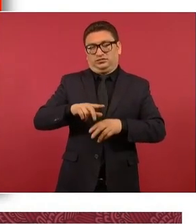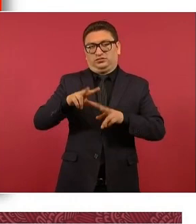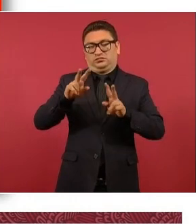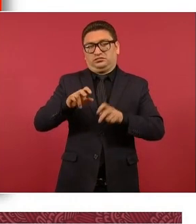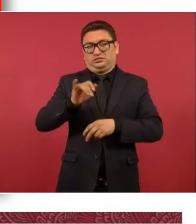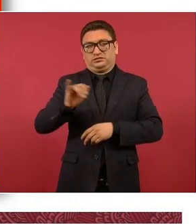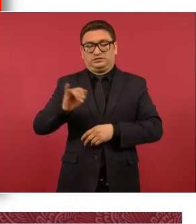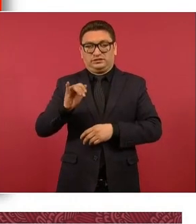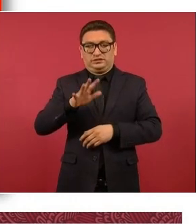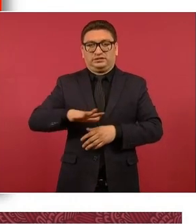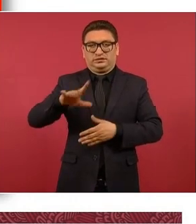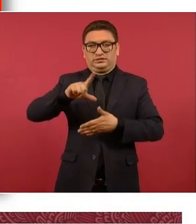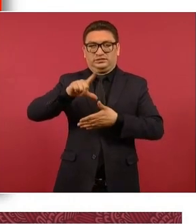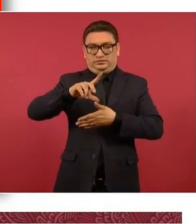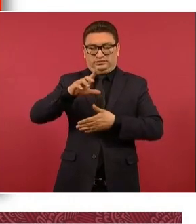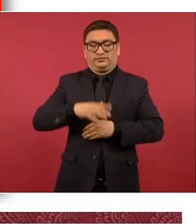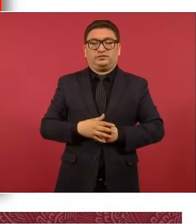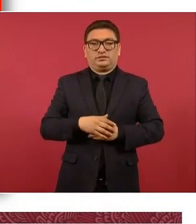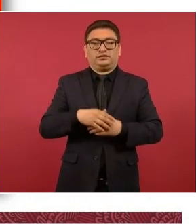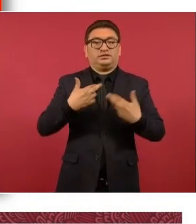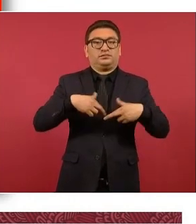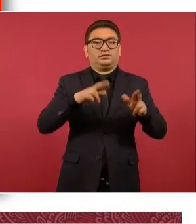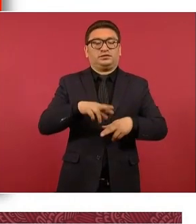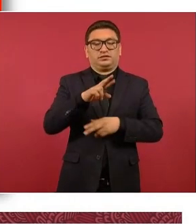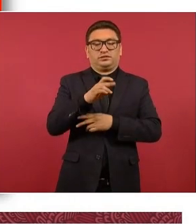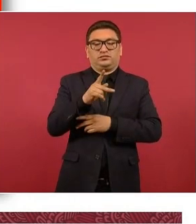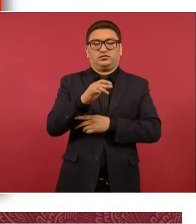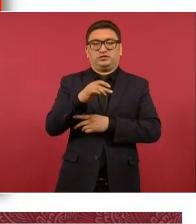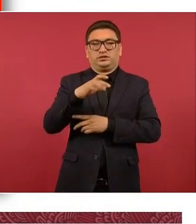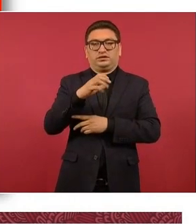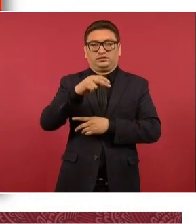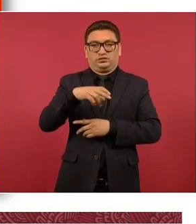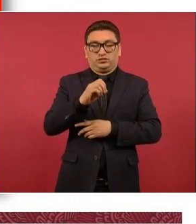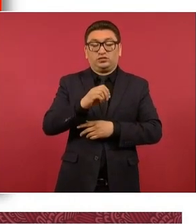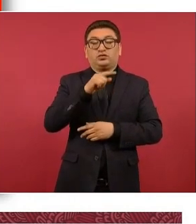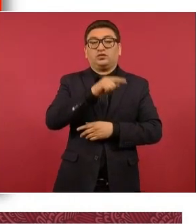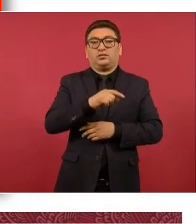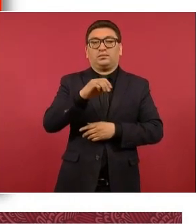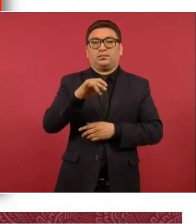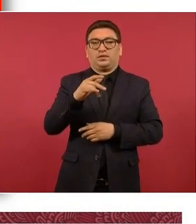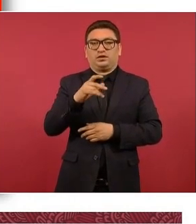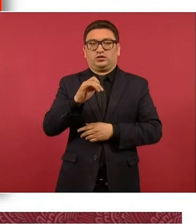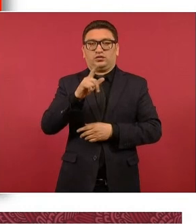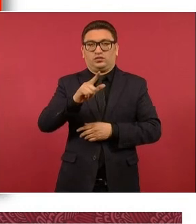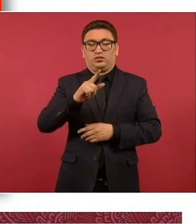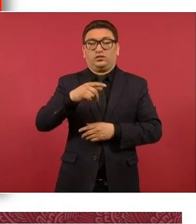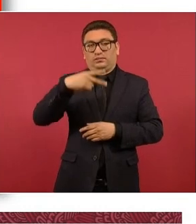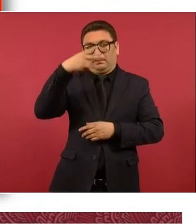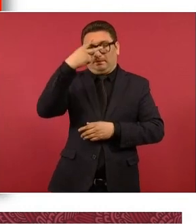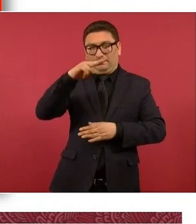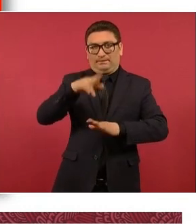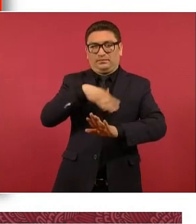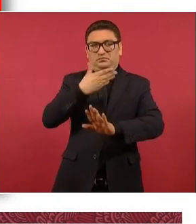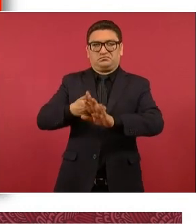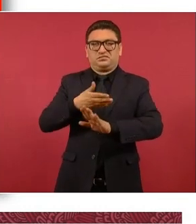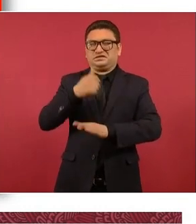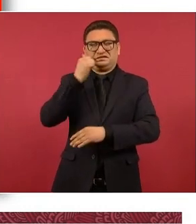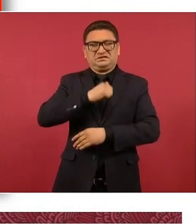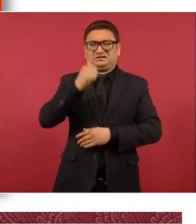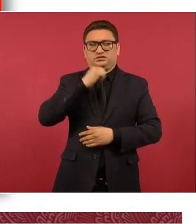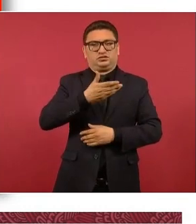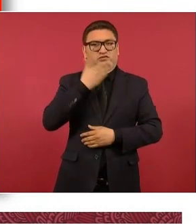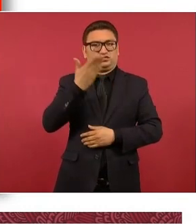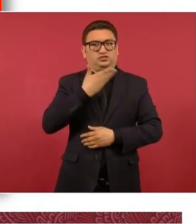Latina, y el representante republicano Michael Markaul, un antimexicano declarado y